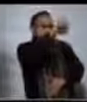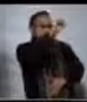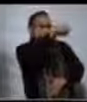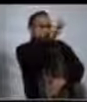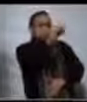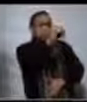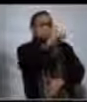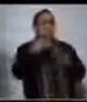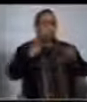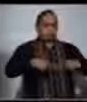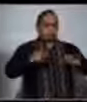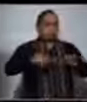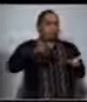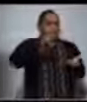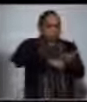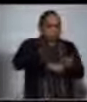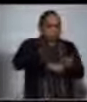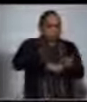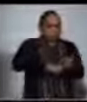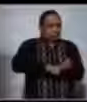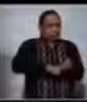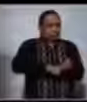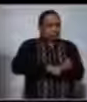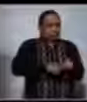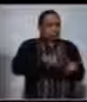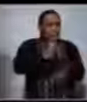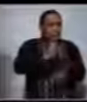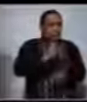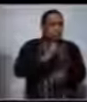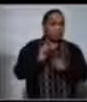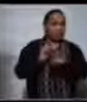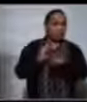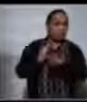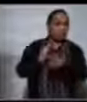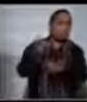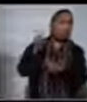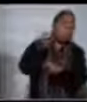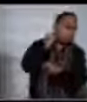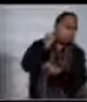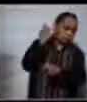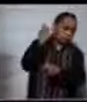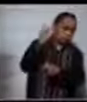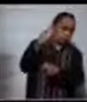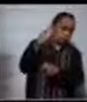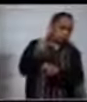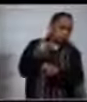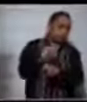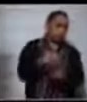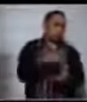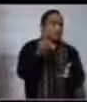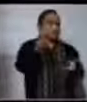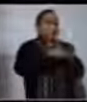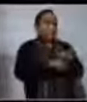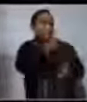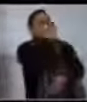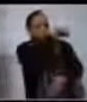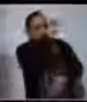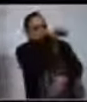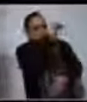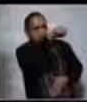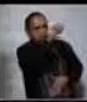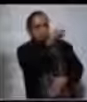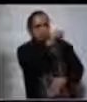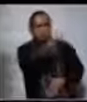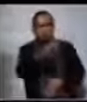a las personas que están al interior, además en presencia del abogado defensor, se les pide a las personas que están al interior que abran,